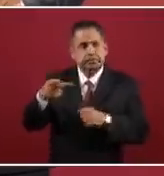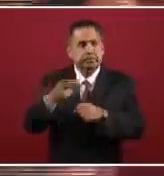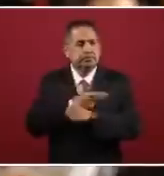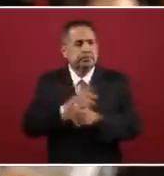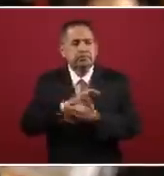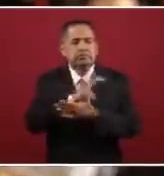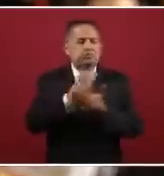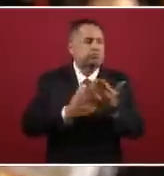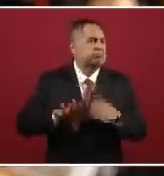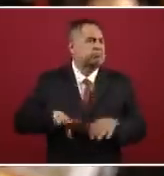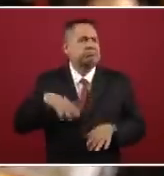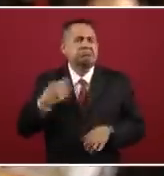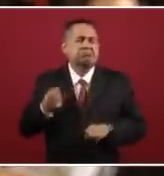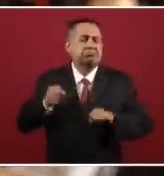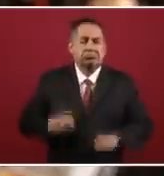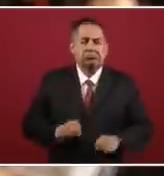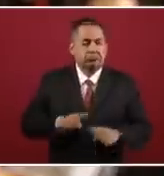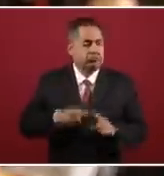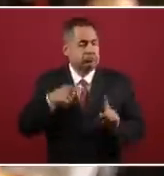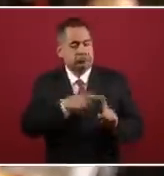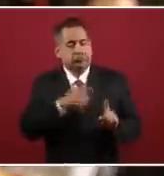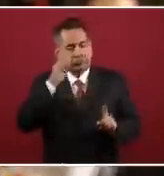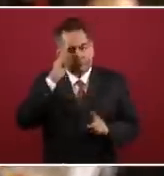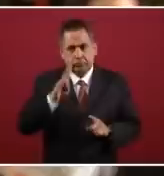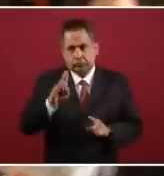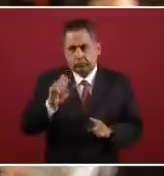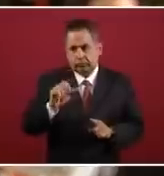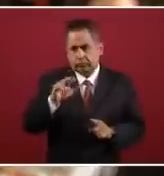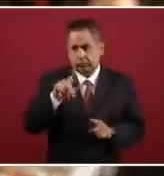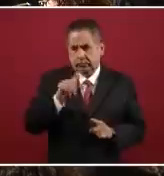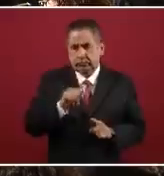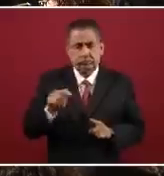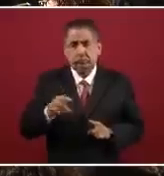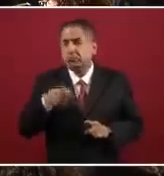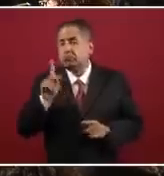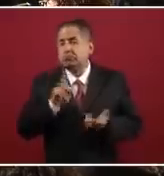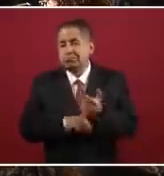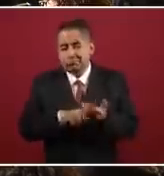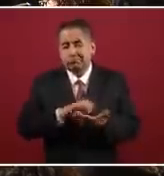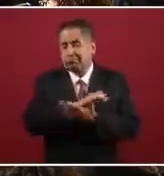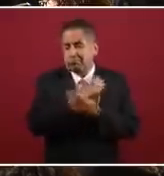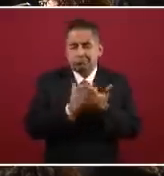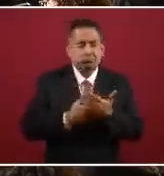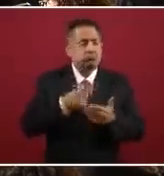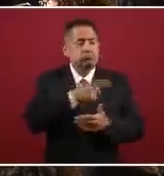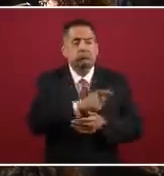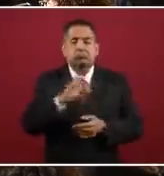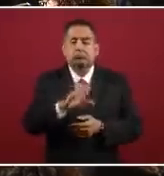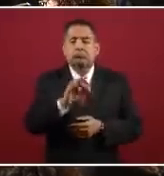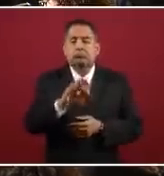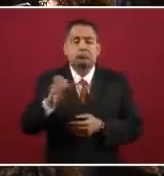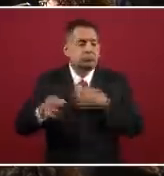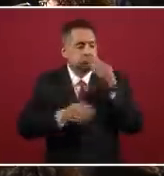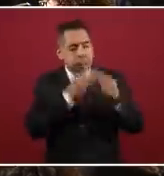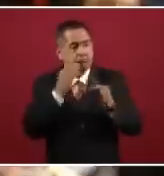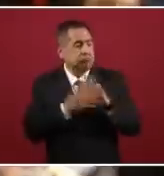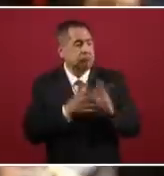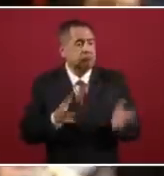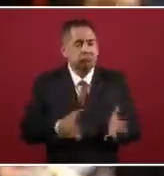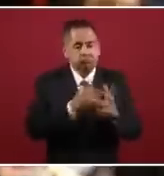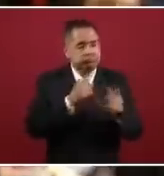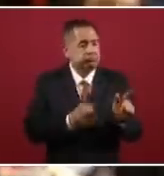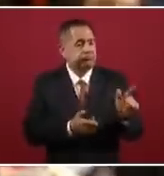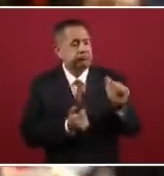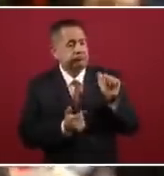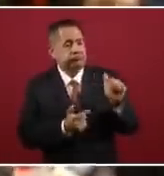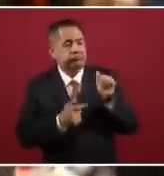leoninos, aquí mencionaron también al señor Bartlett, lo que sí es cierto es que hay unos contratos que está promoviendo la Comisión Federal de Electricidad para cobrarle